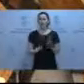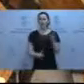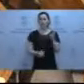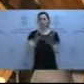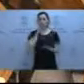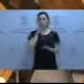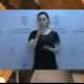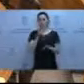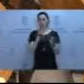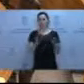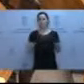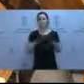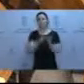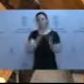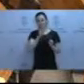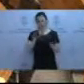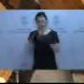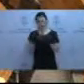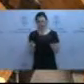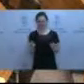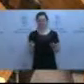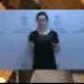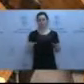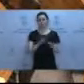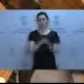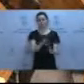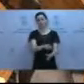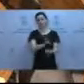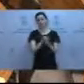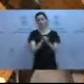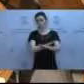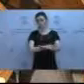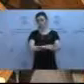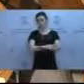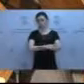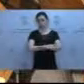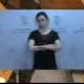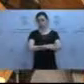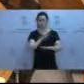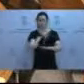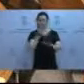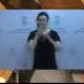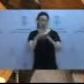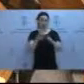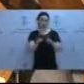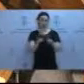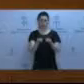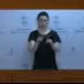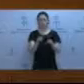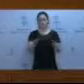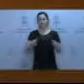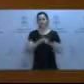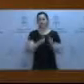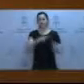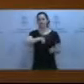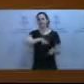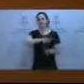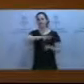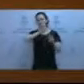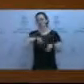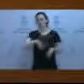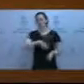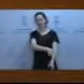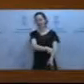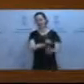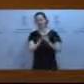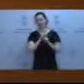partido popular, a un grupo en la oposición, moderado como es el nuestro, porque nuestro grupo nunca pondrá oposición